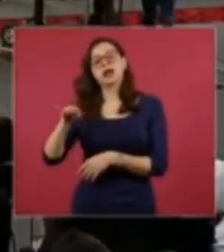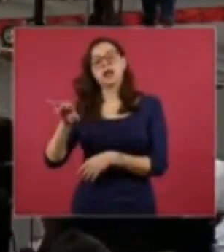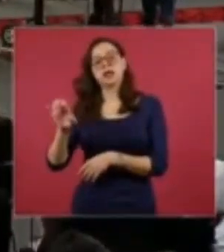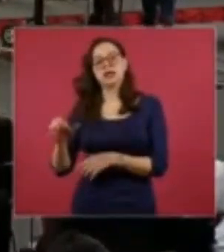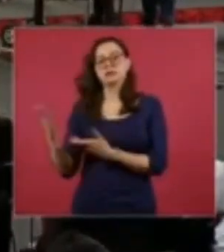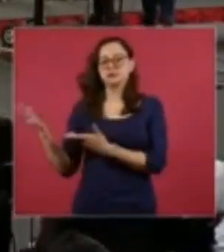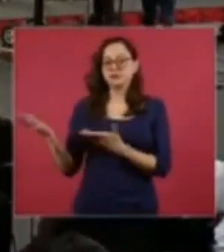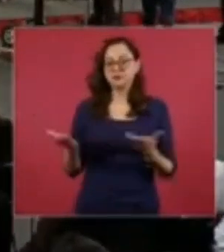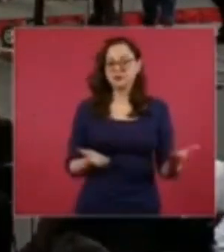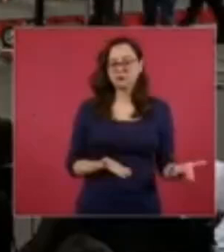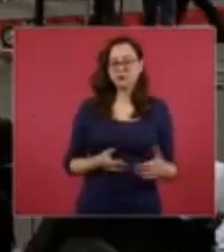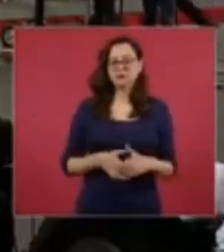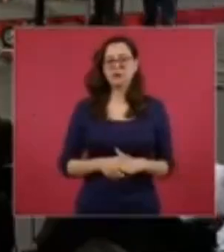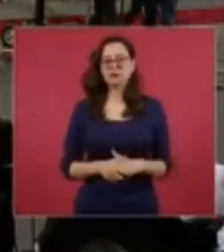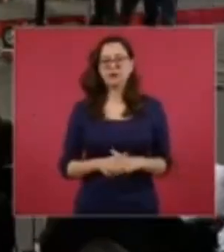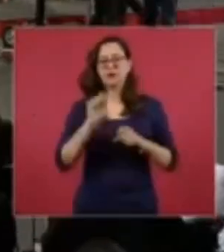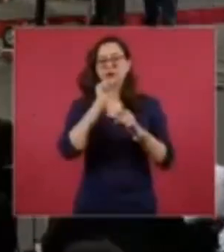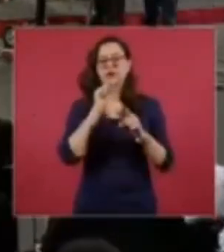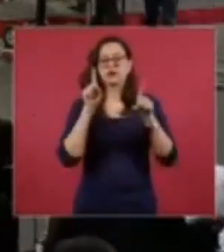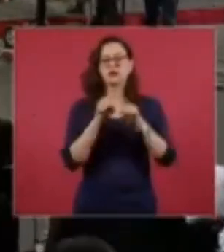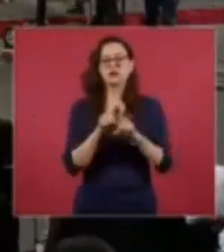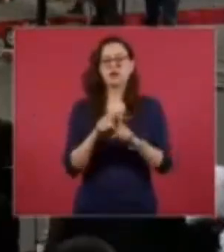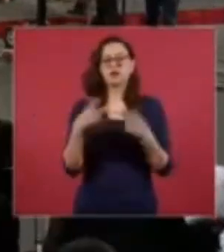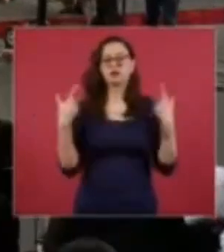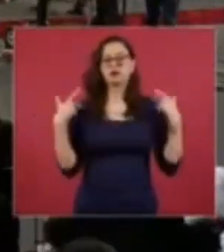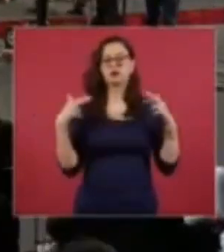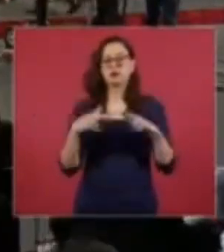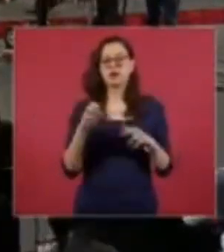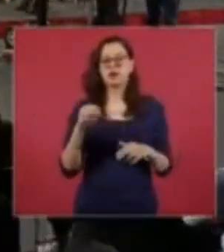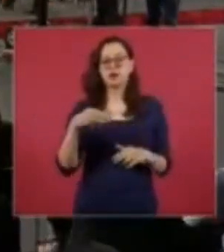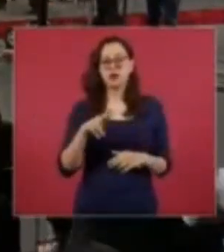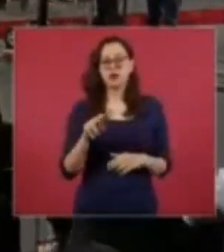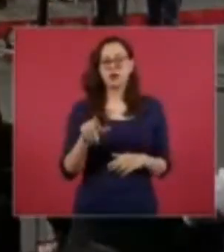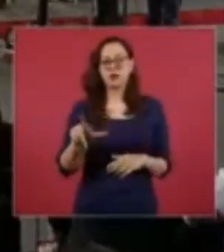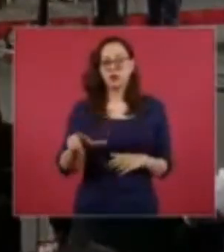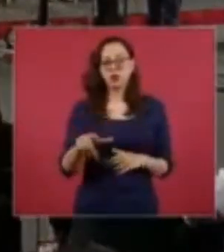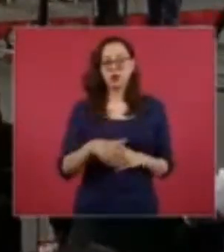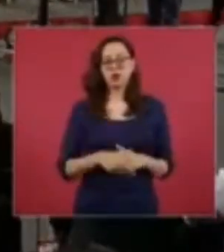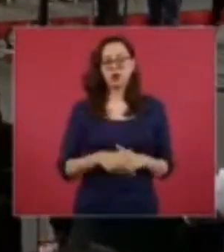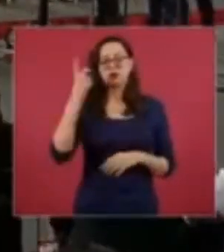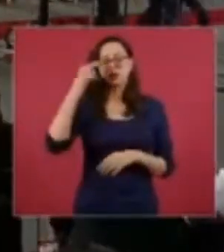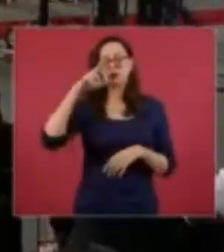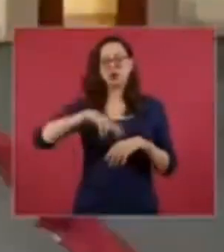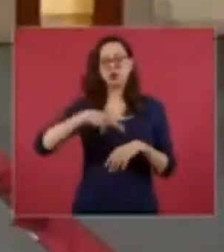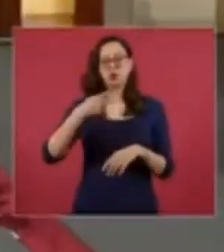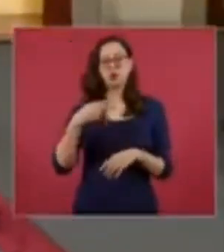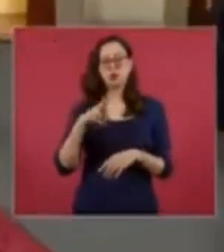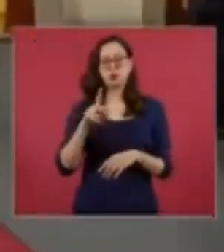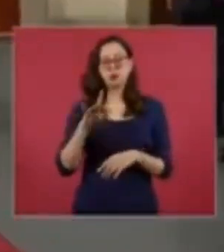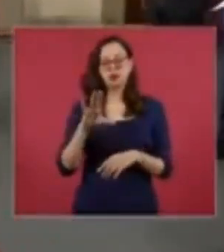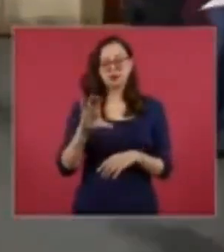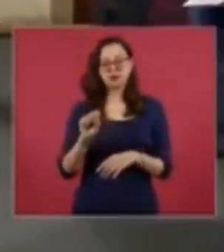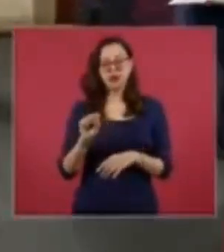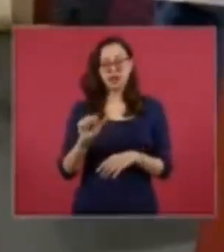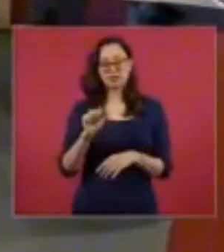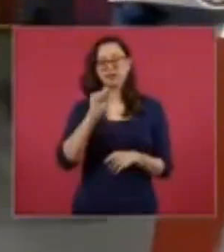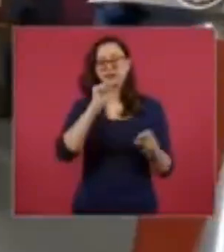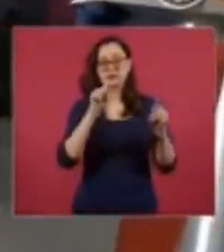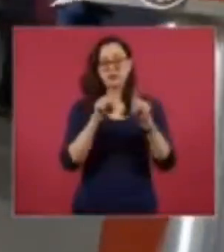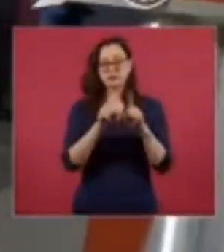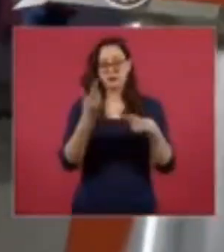que pasara. También el maestro Emanuel, quien es director de la UPIXA, nos acompaña el día de hoy.